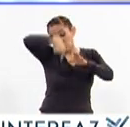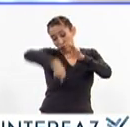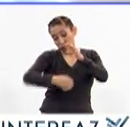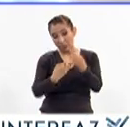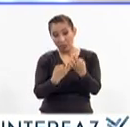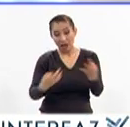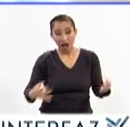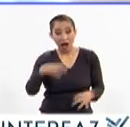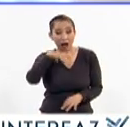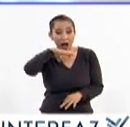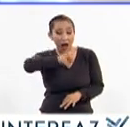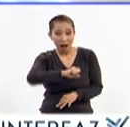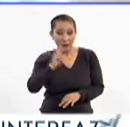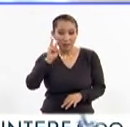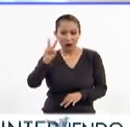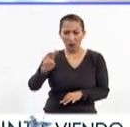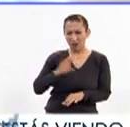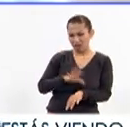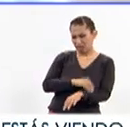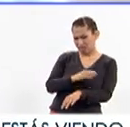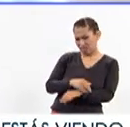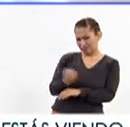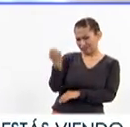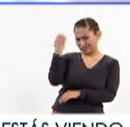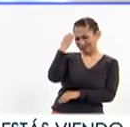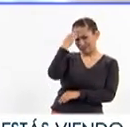Tierra. Generalmente lo vemos como la energía